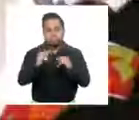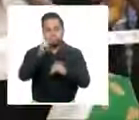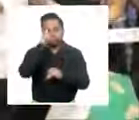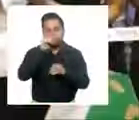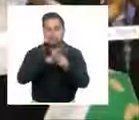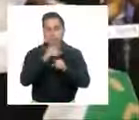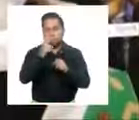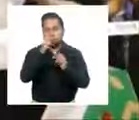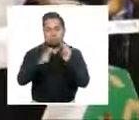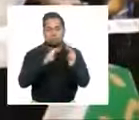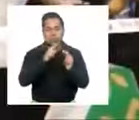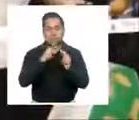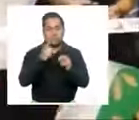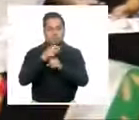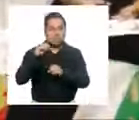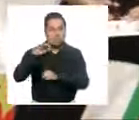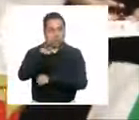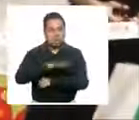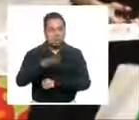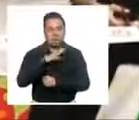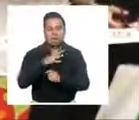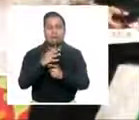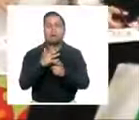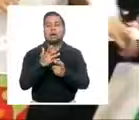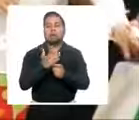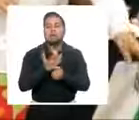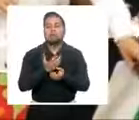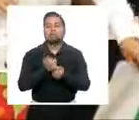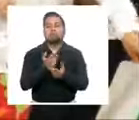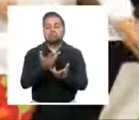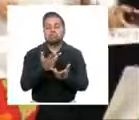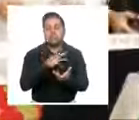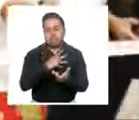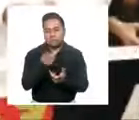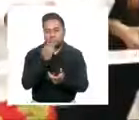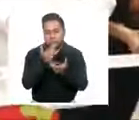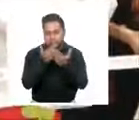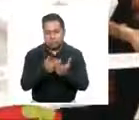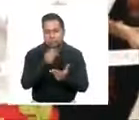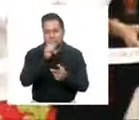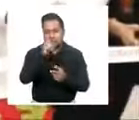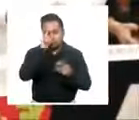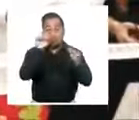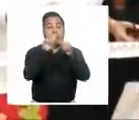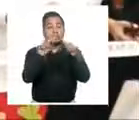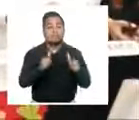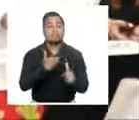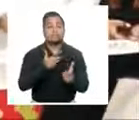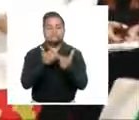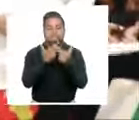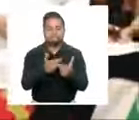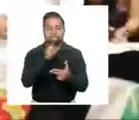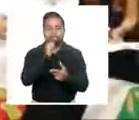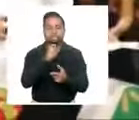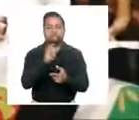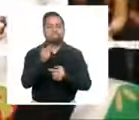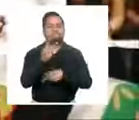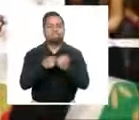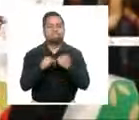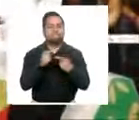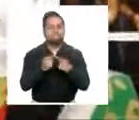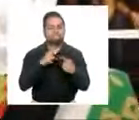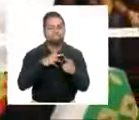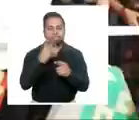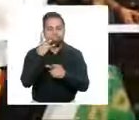de las 8 regiones de nuestro estado, proyectando la riqueza gastronómica y artesanal. Contamos con la presencia